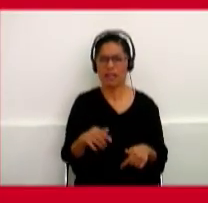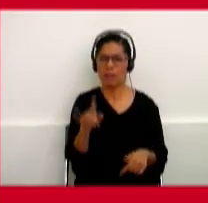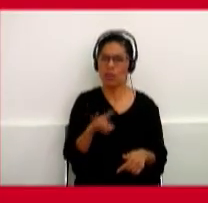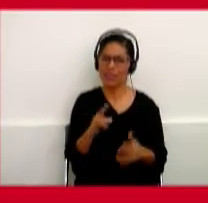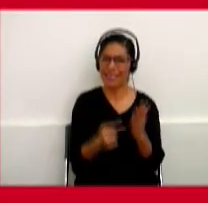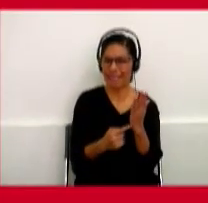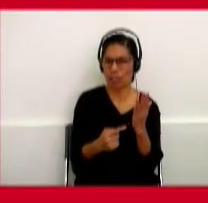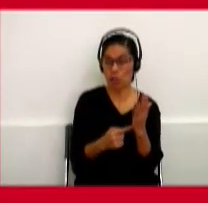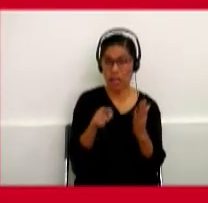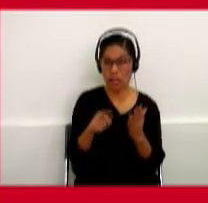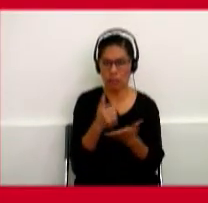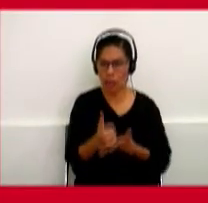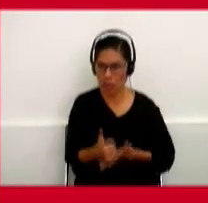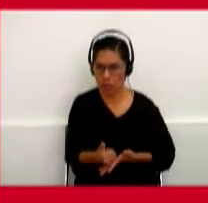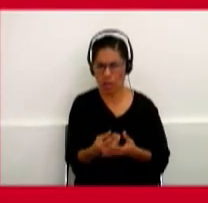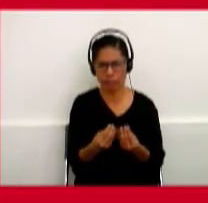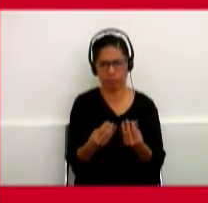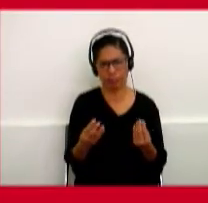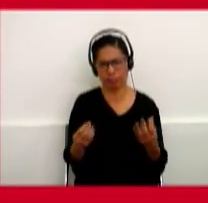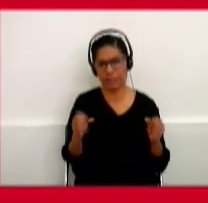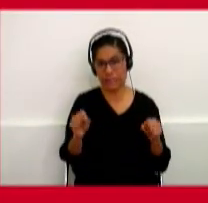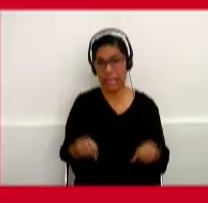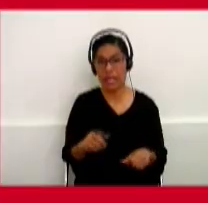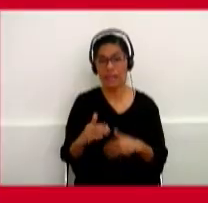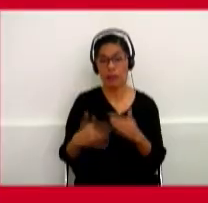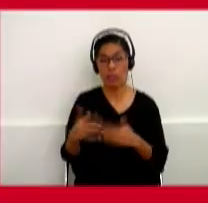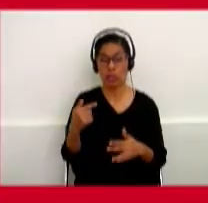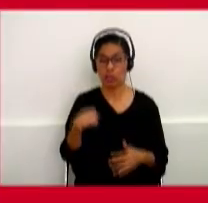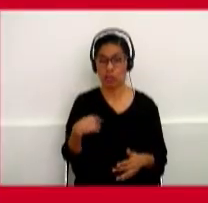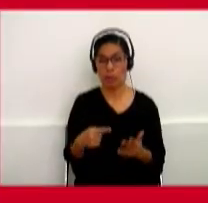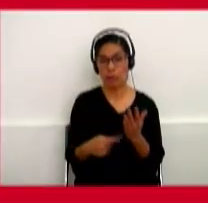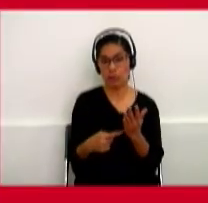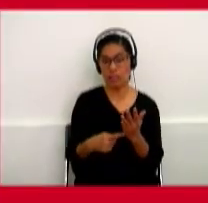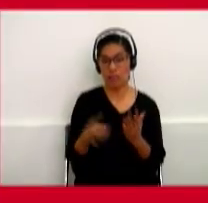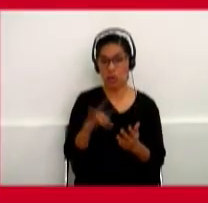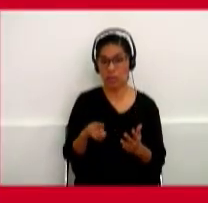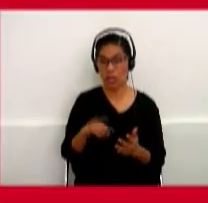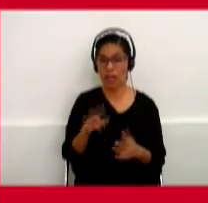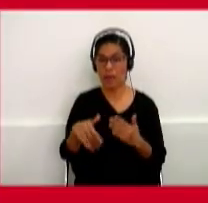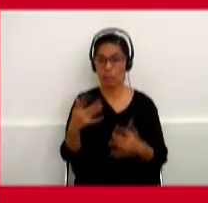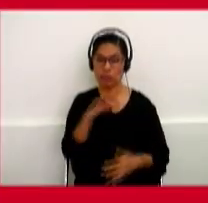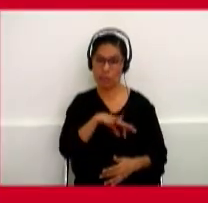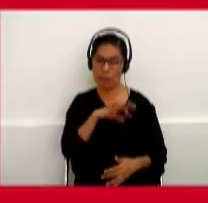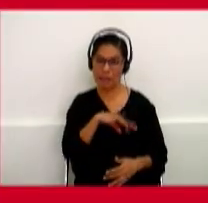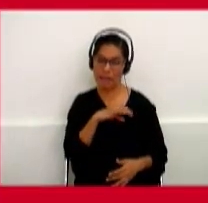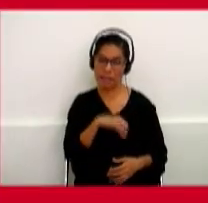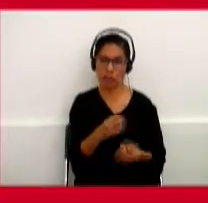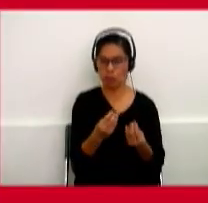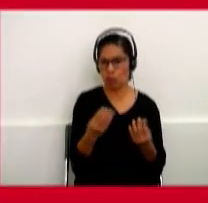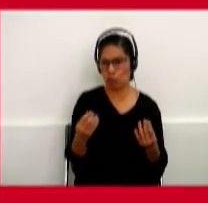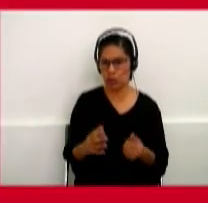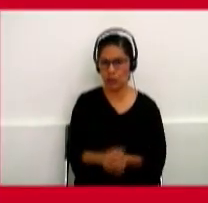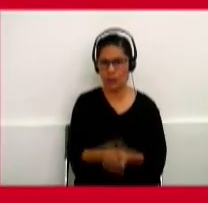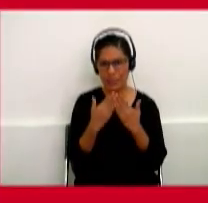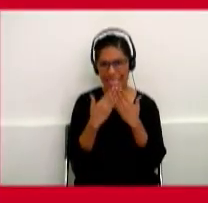potencial, y conforme sigamos usando la tecnología, continuaremos viendo beneficios en nuestras operaciones. Gracias.